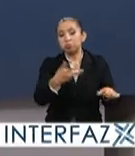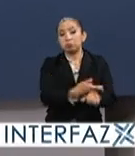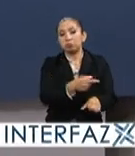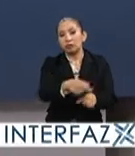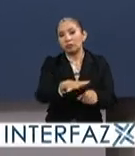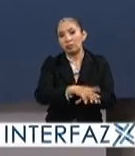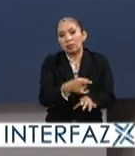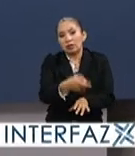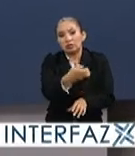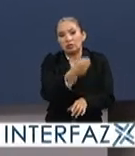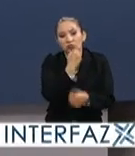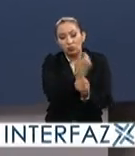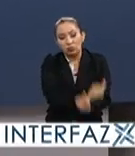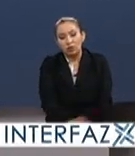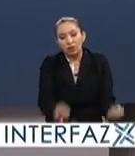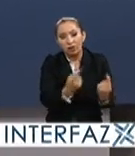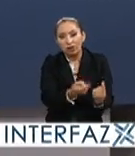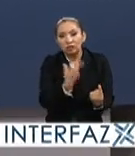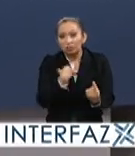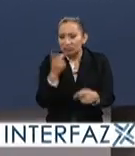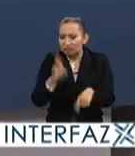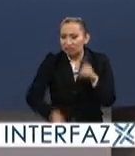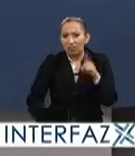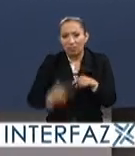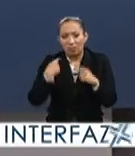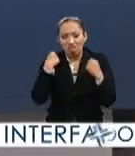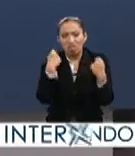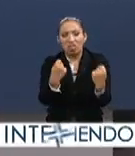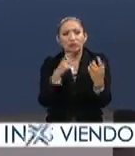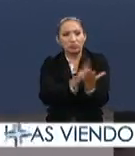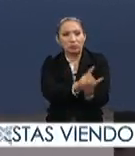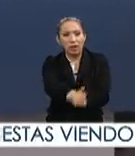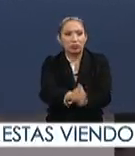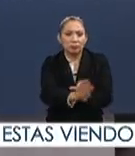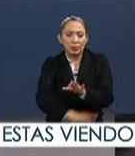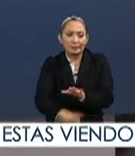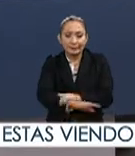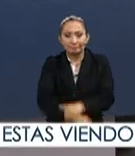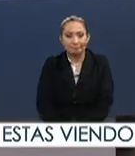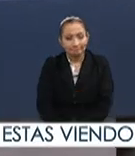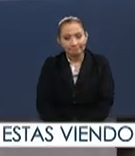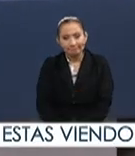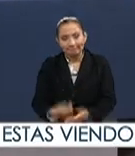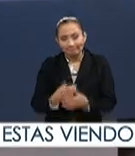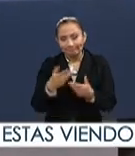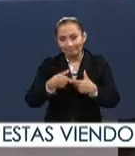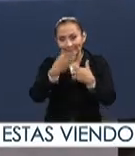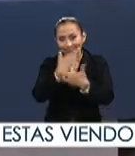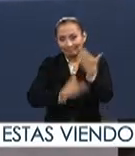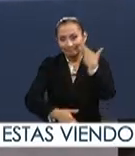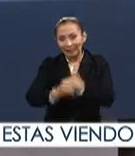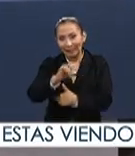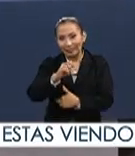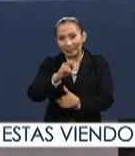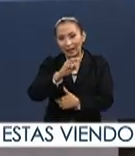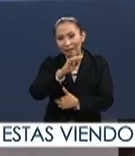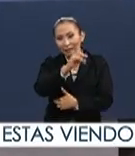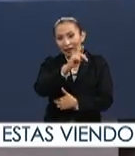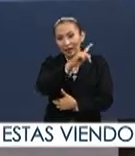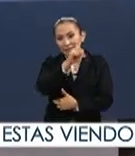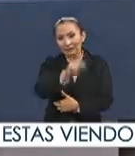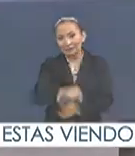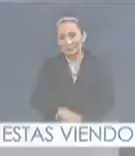atención debido a que estos niños pues están siendo violados en sus derechos más fundamentales. Así es, damos una pausa, regresamos. Esto es